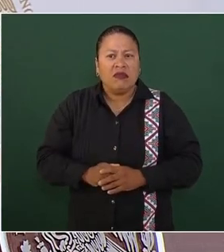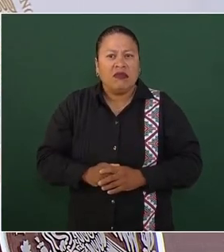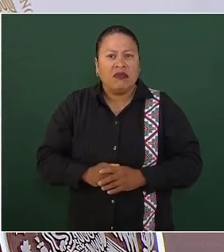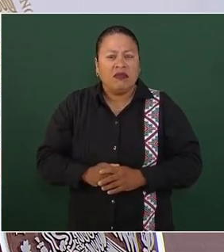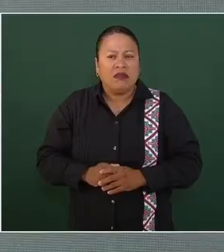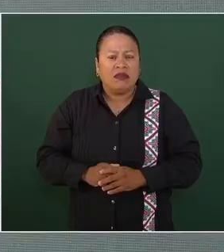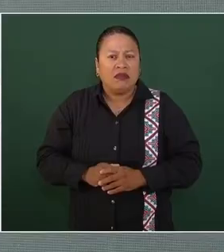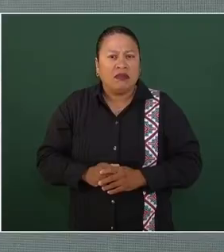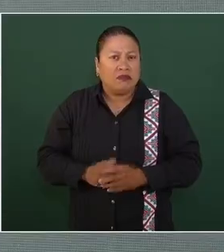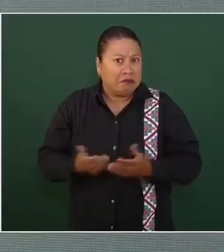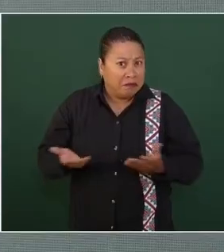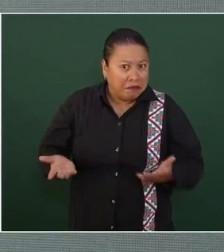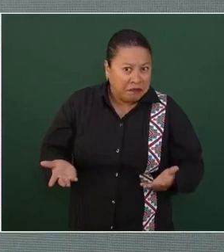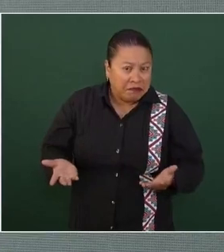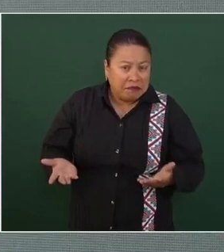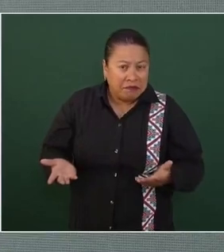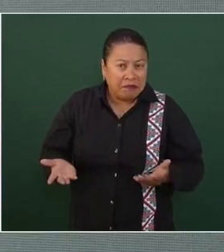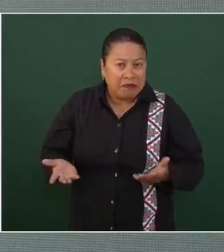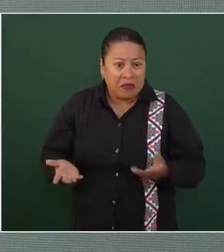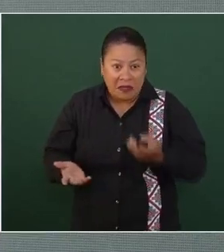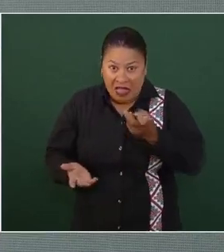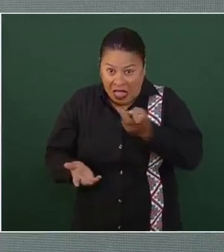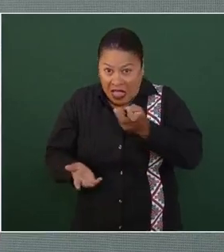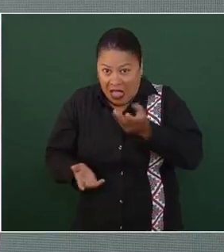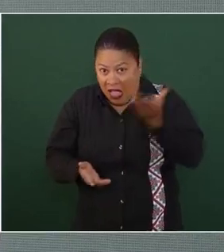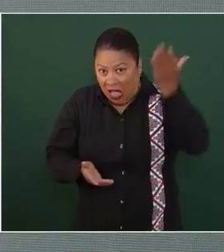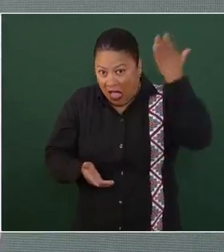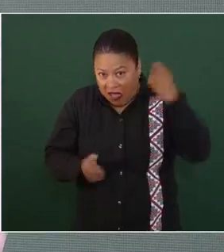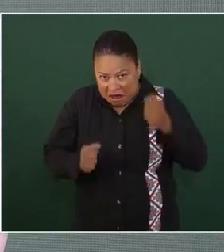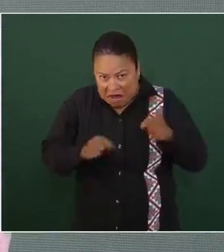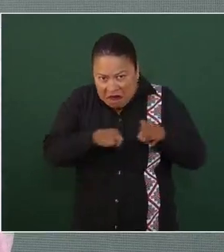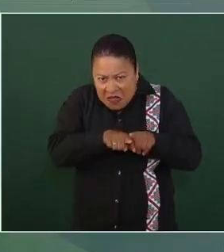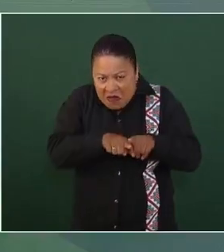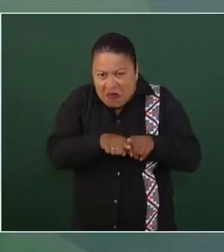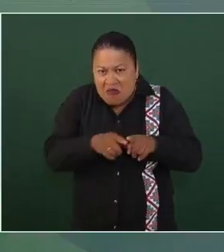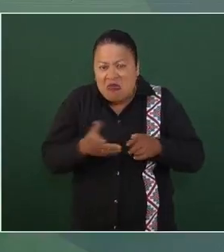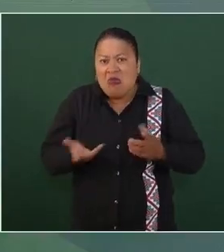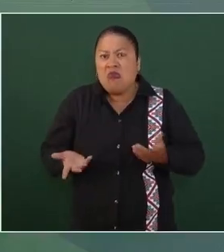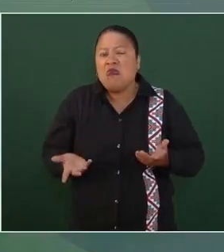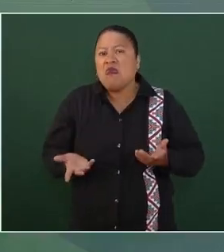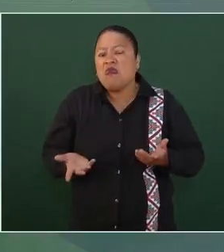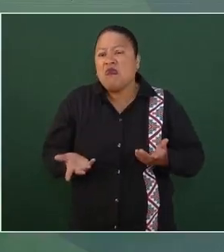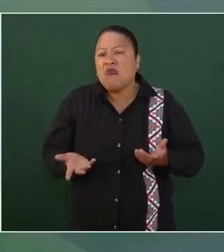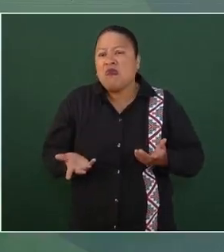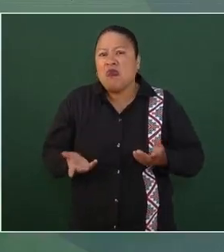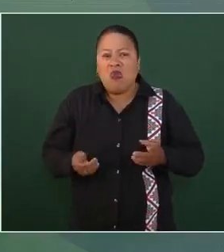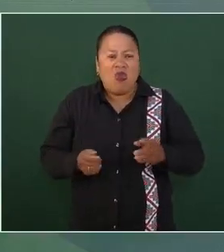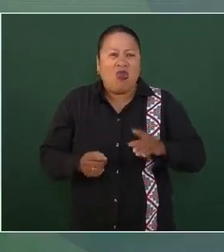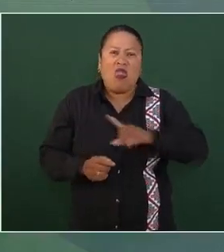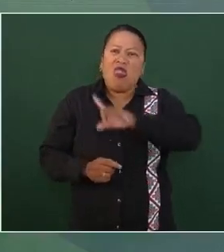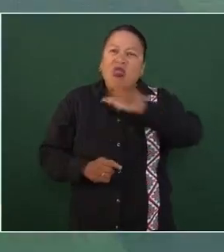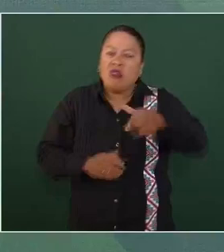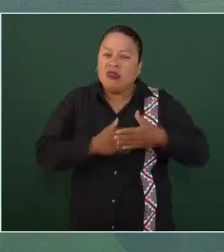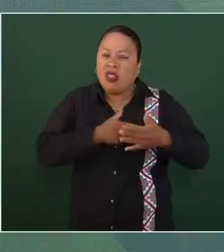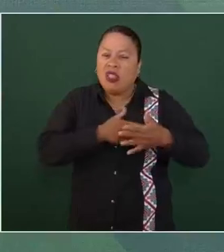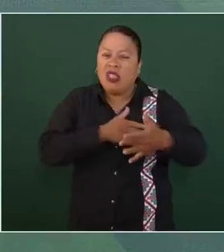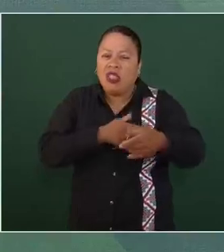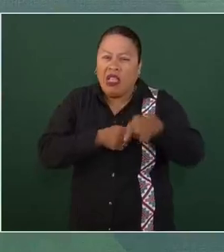eso existía o vino llegó